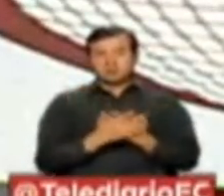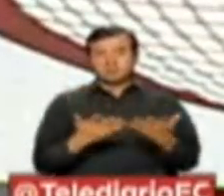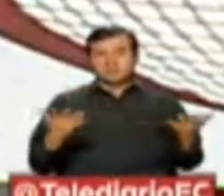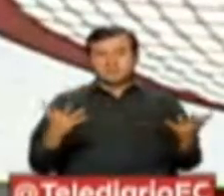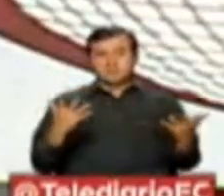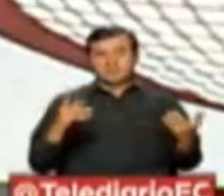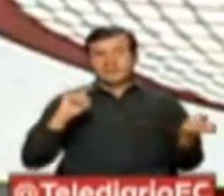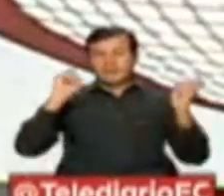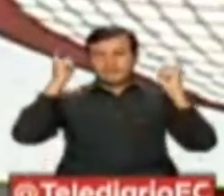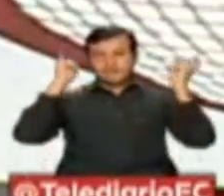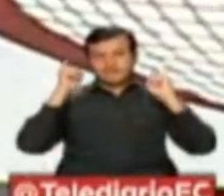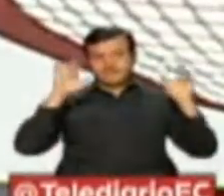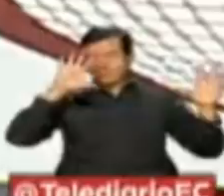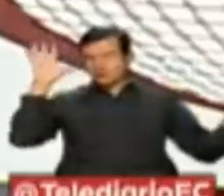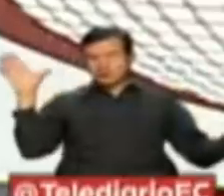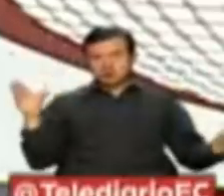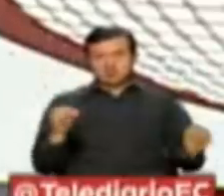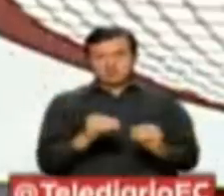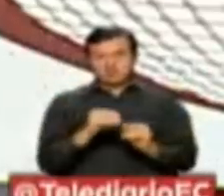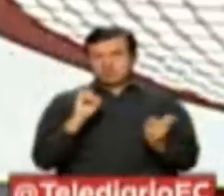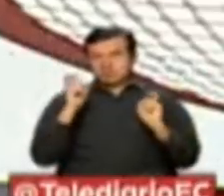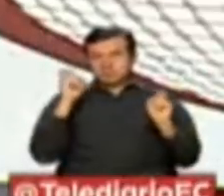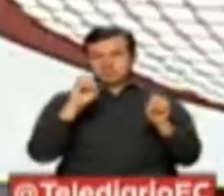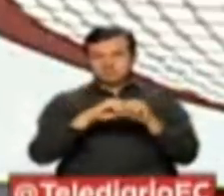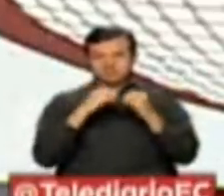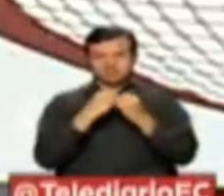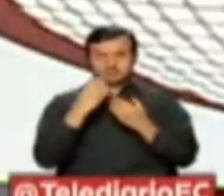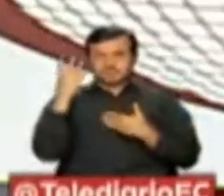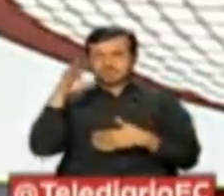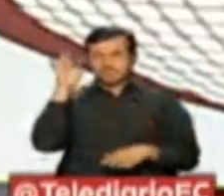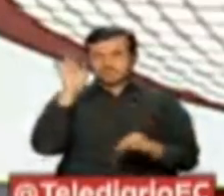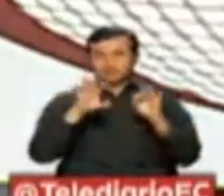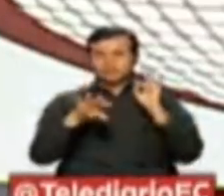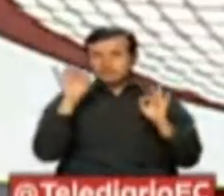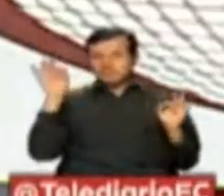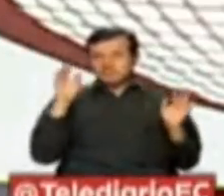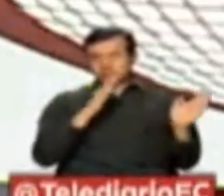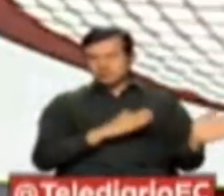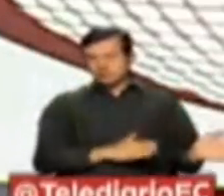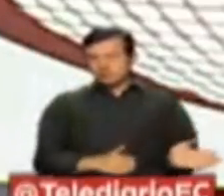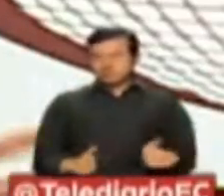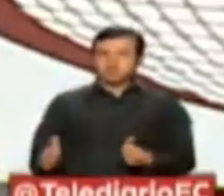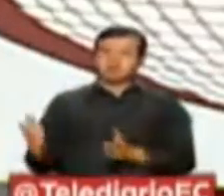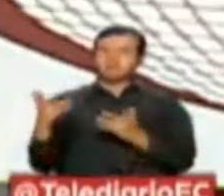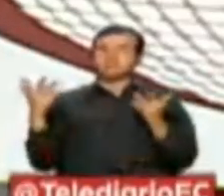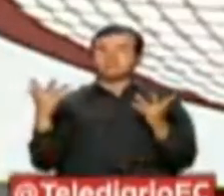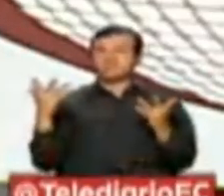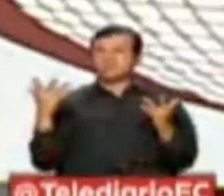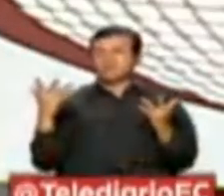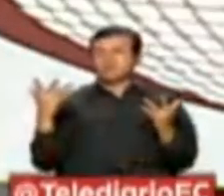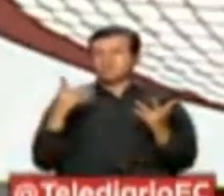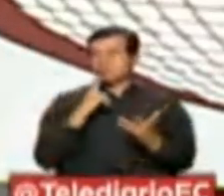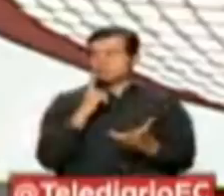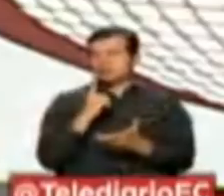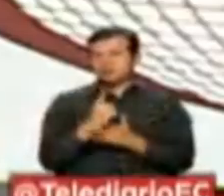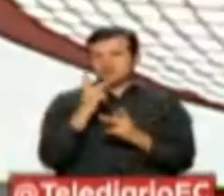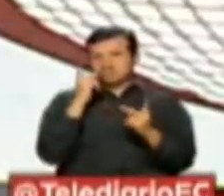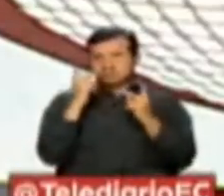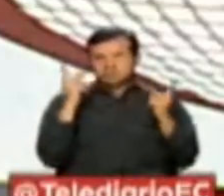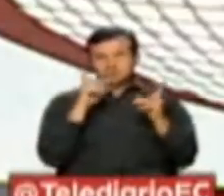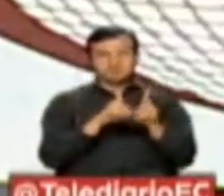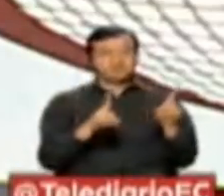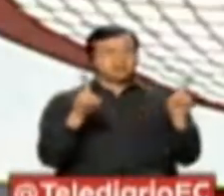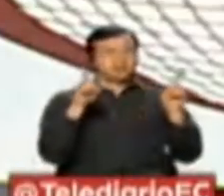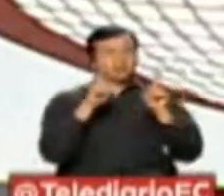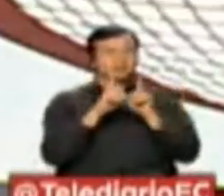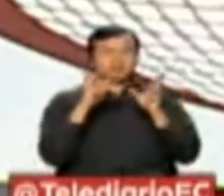de una reconfiguración del sistema de partidos y el sistema de representación en la medida en que decía hace un momento estamos mirando con los datos